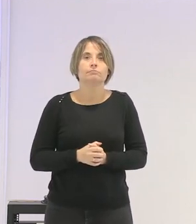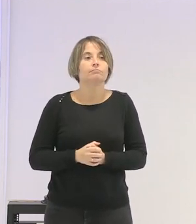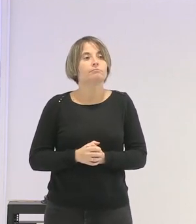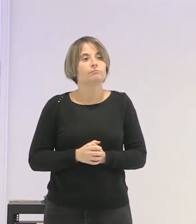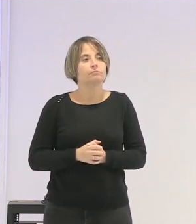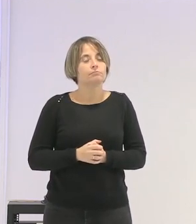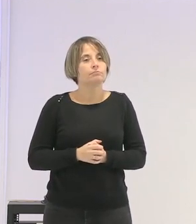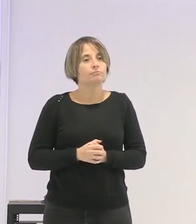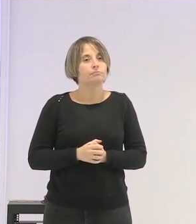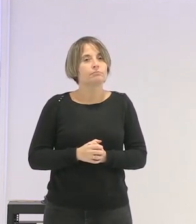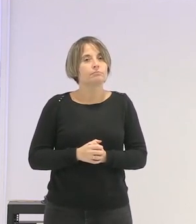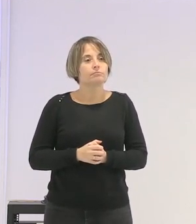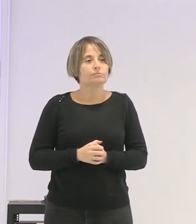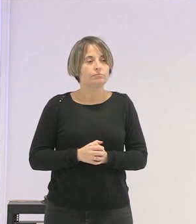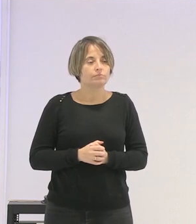otra